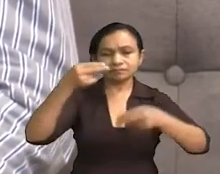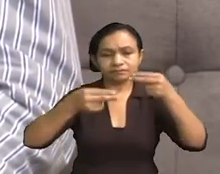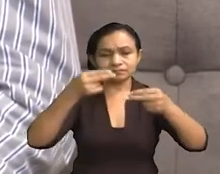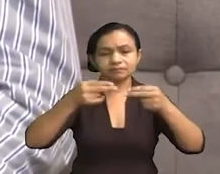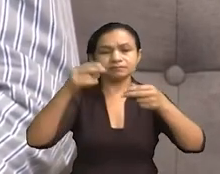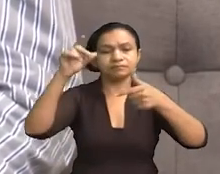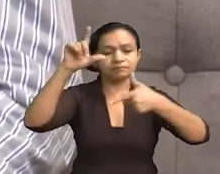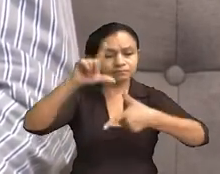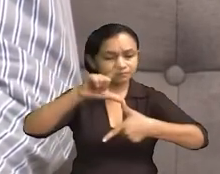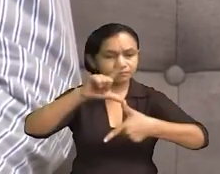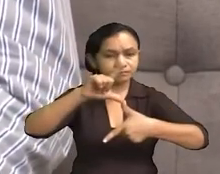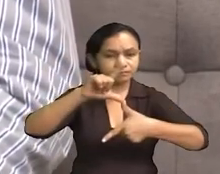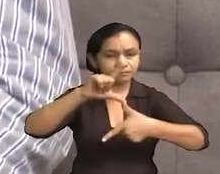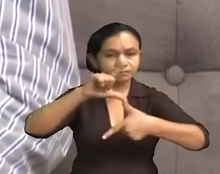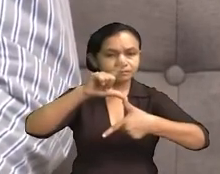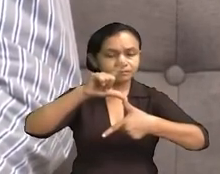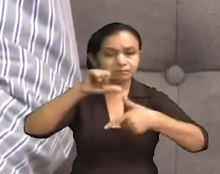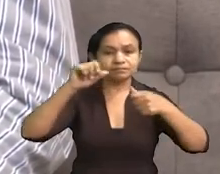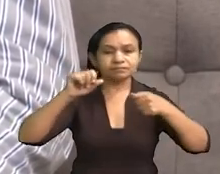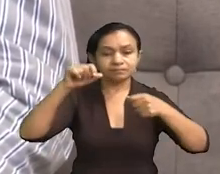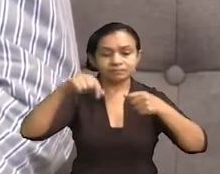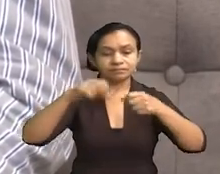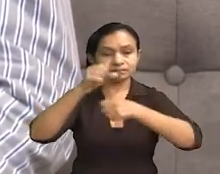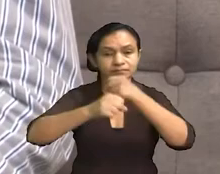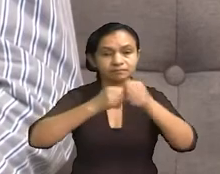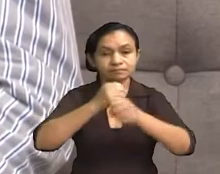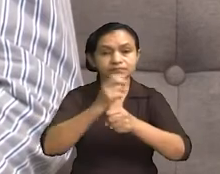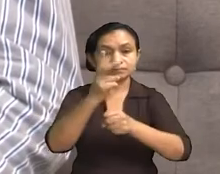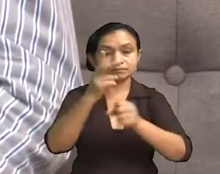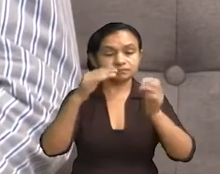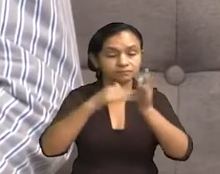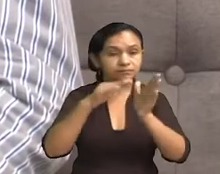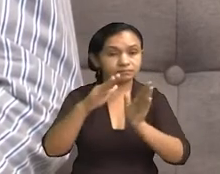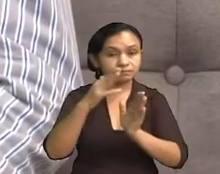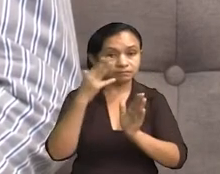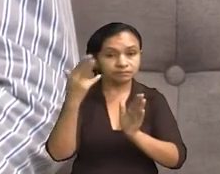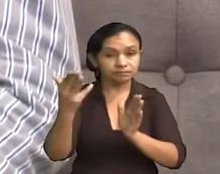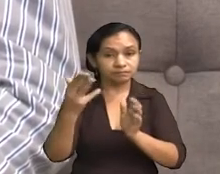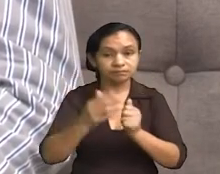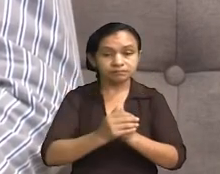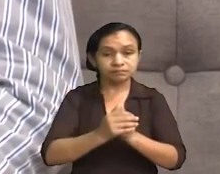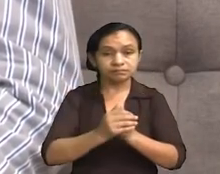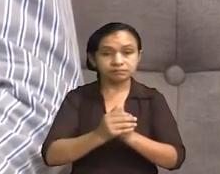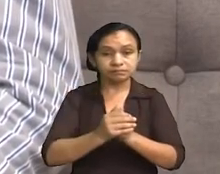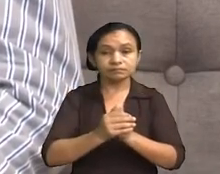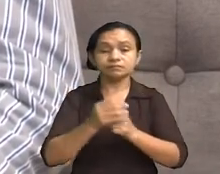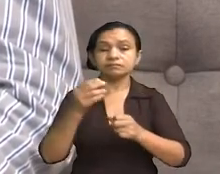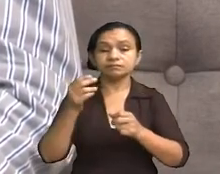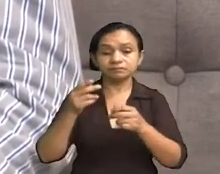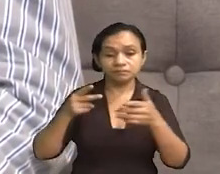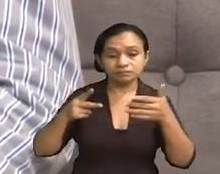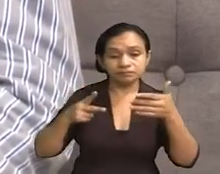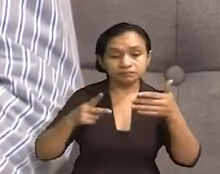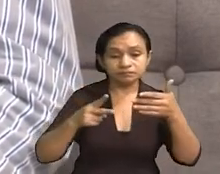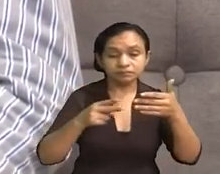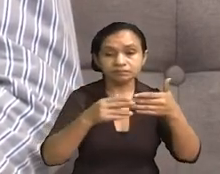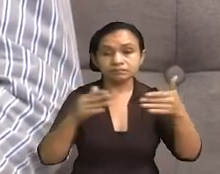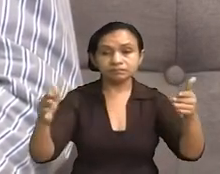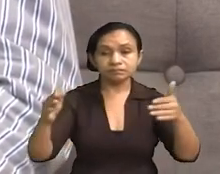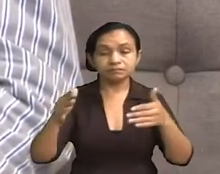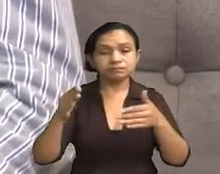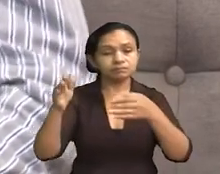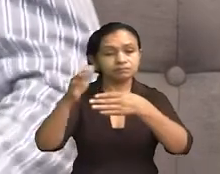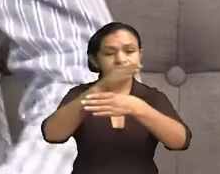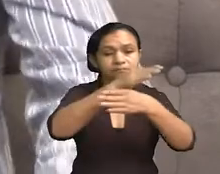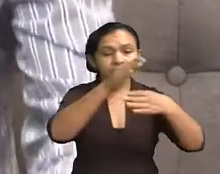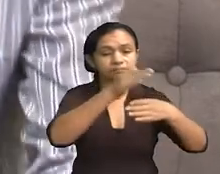en América Latina. Este año, 2019, nosotros hemos inaugurado una